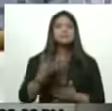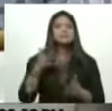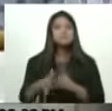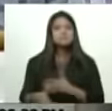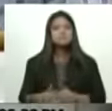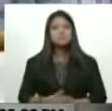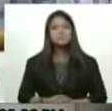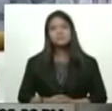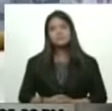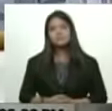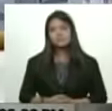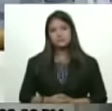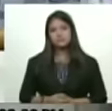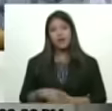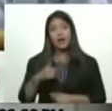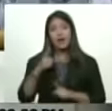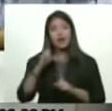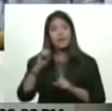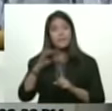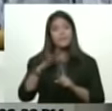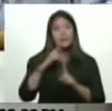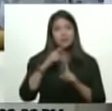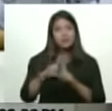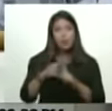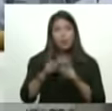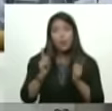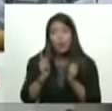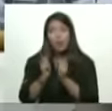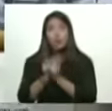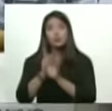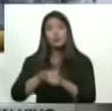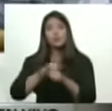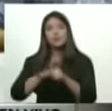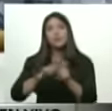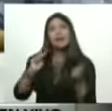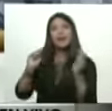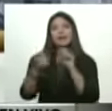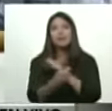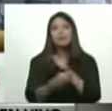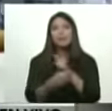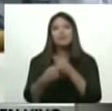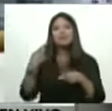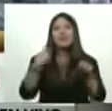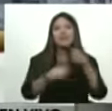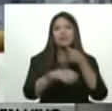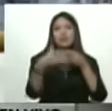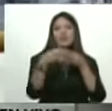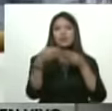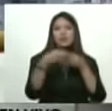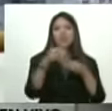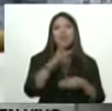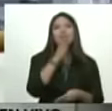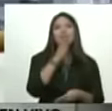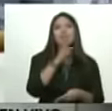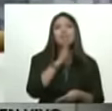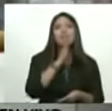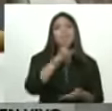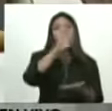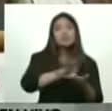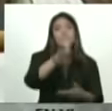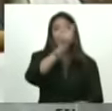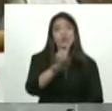el impacto directo y a corto plazo de lo que es ese cambio de SICAD 2 a SIMADI. Bueno, obviamente es una